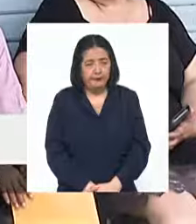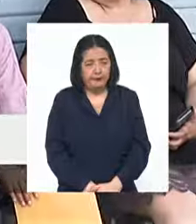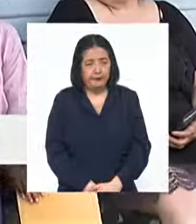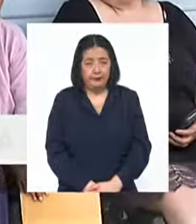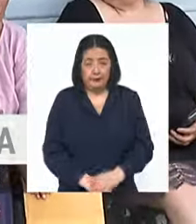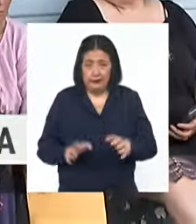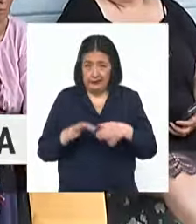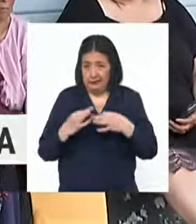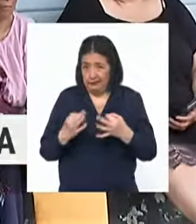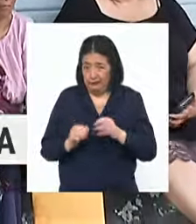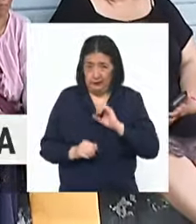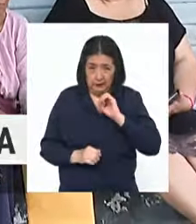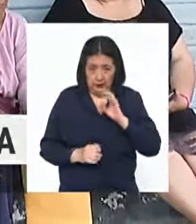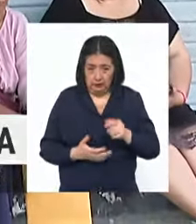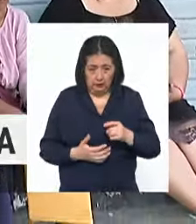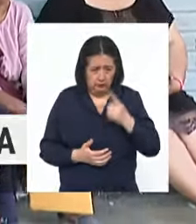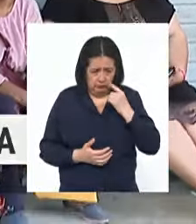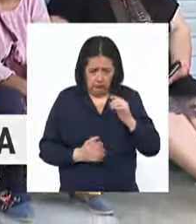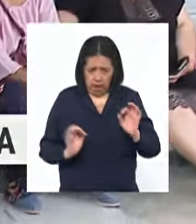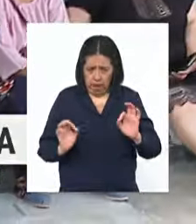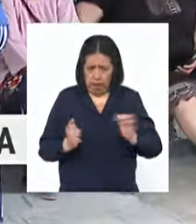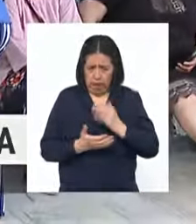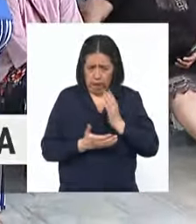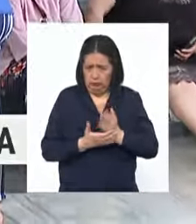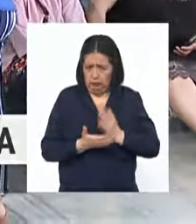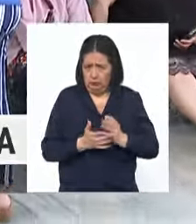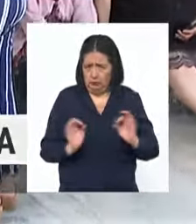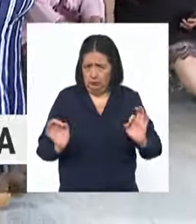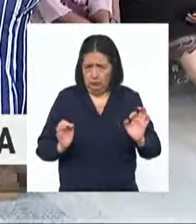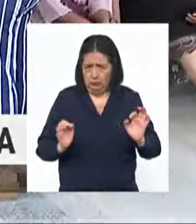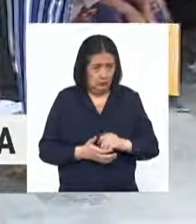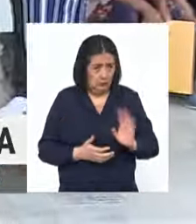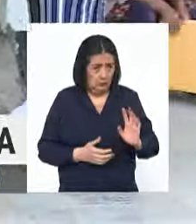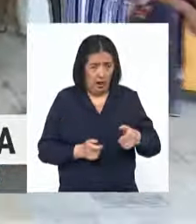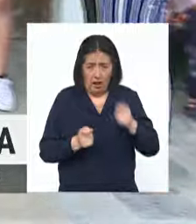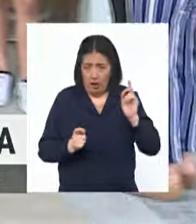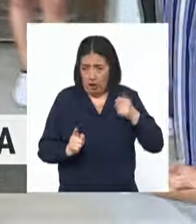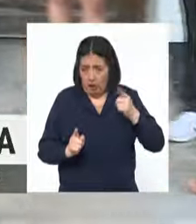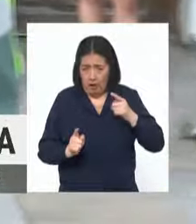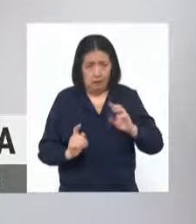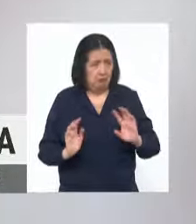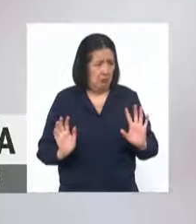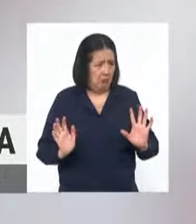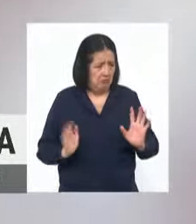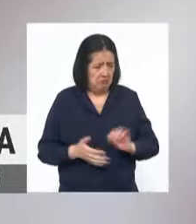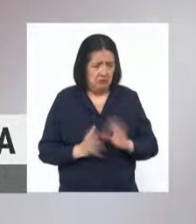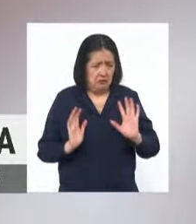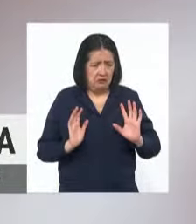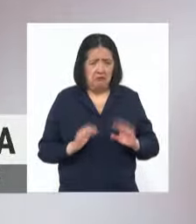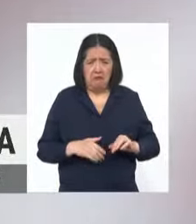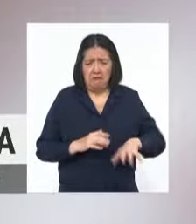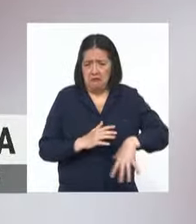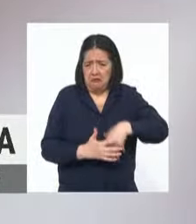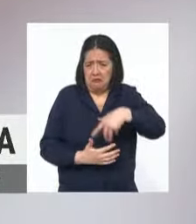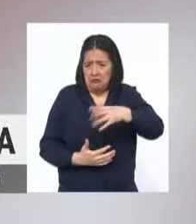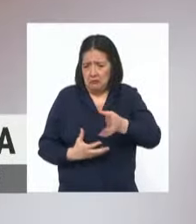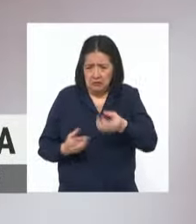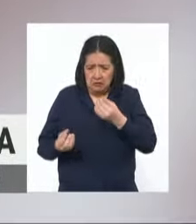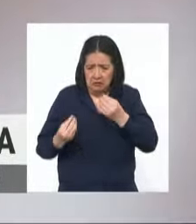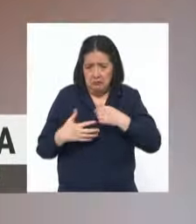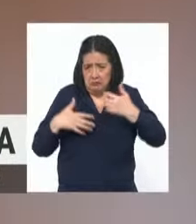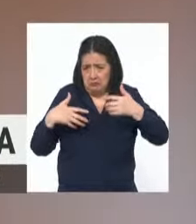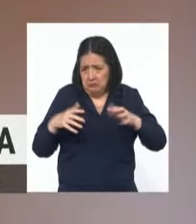Según los familiares, la víctima no tenía problemas con nadie, tampoco había recibido amenazas. Salieron a almorzar como un día cualquiera y